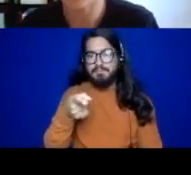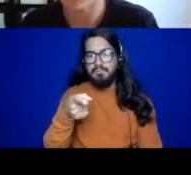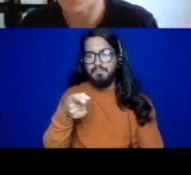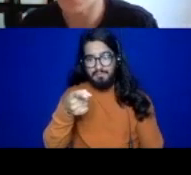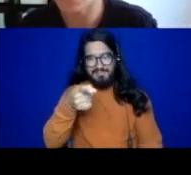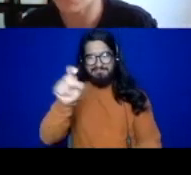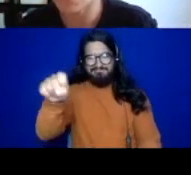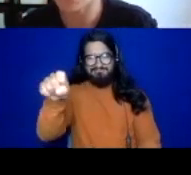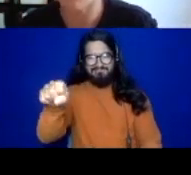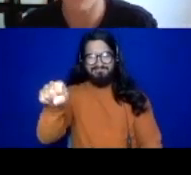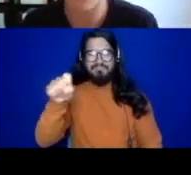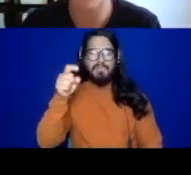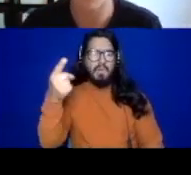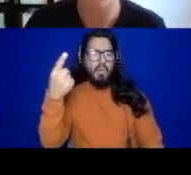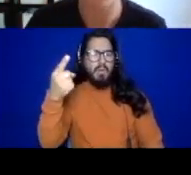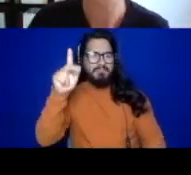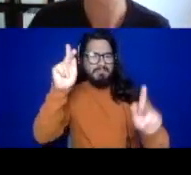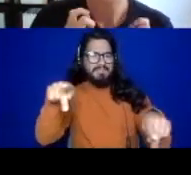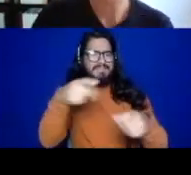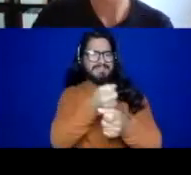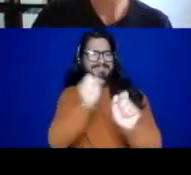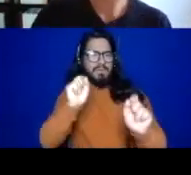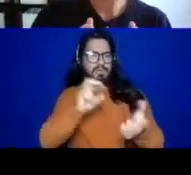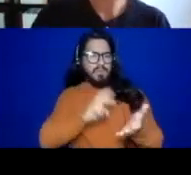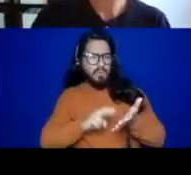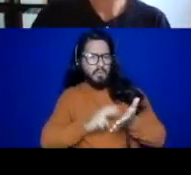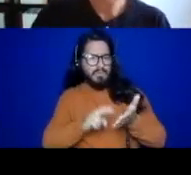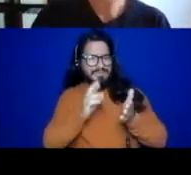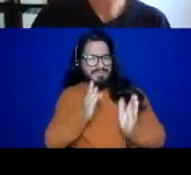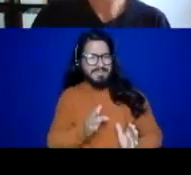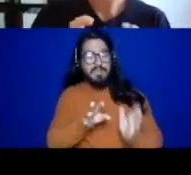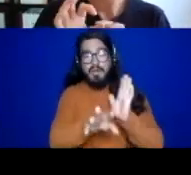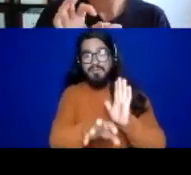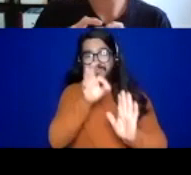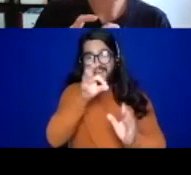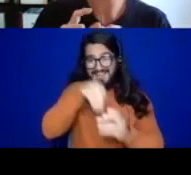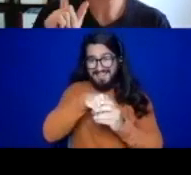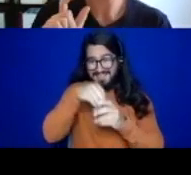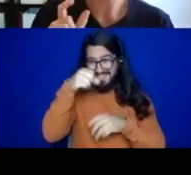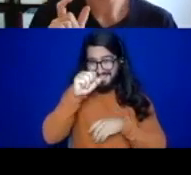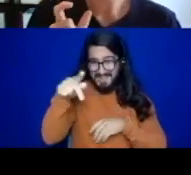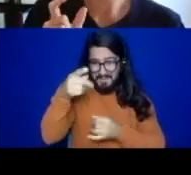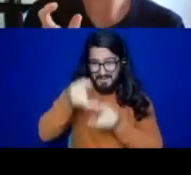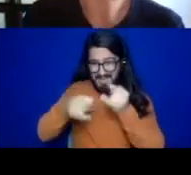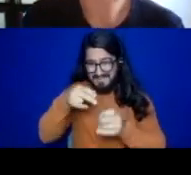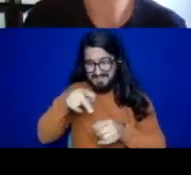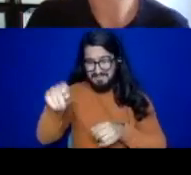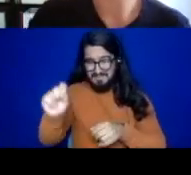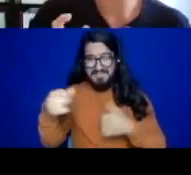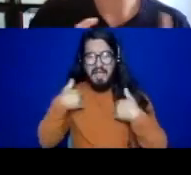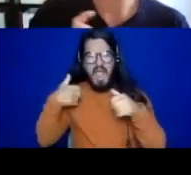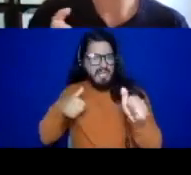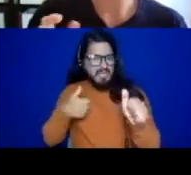Sí, hubo un investigador que encontró que la aplicación de LastPass sí la